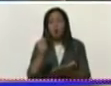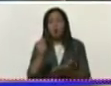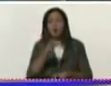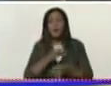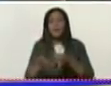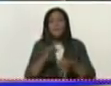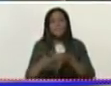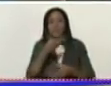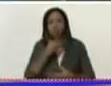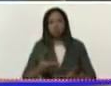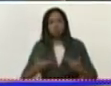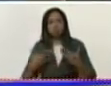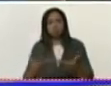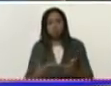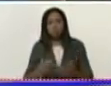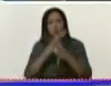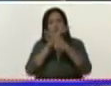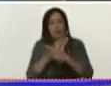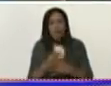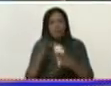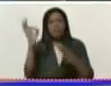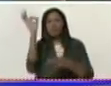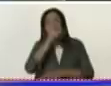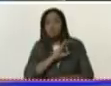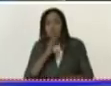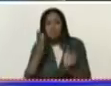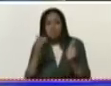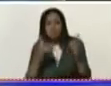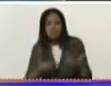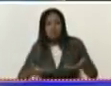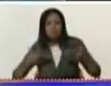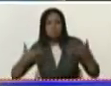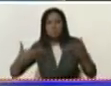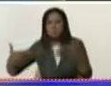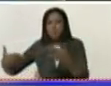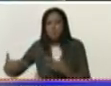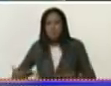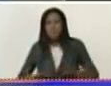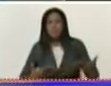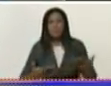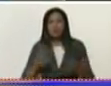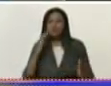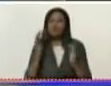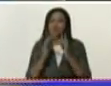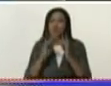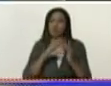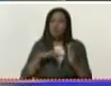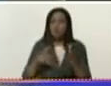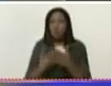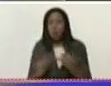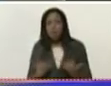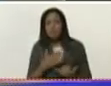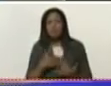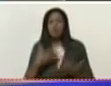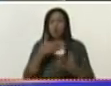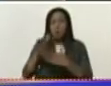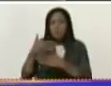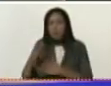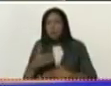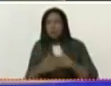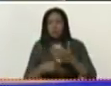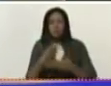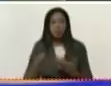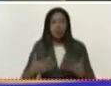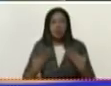petroaguinaldo, juguete, pernil, clap. Tenemos unos pases que yo quiero compartir con ustedes porque me gusta compartir la